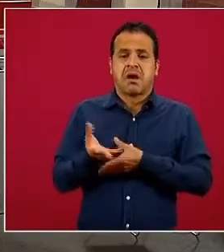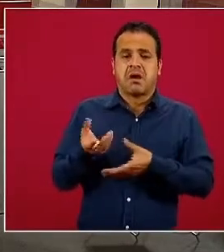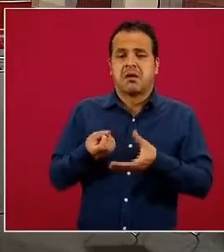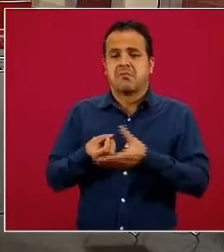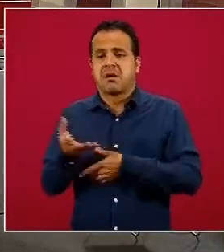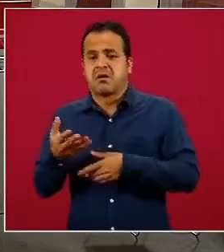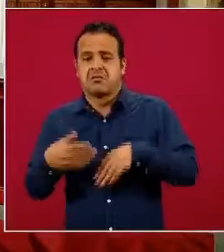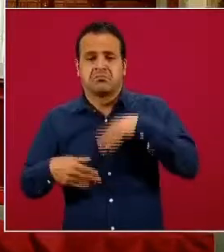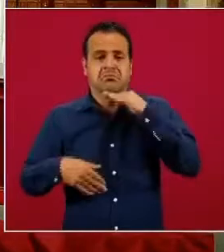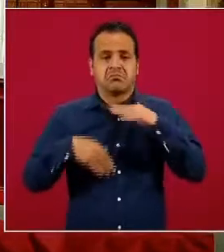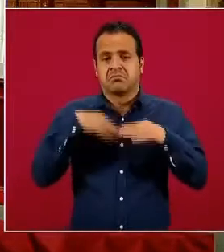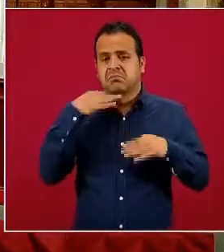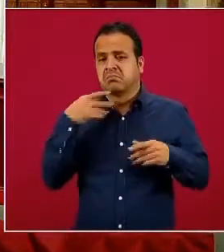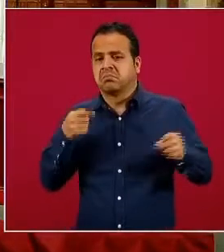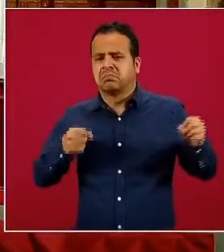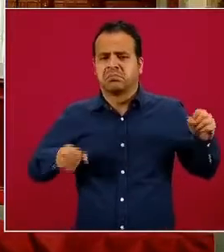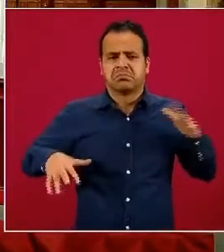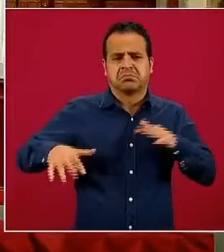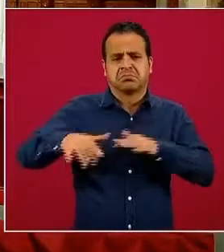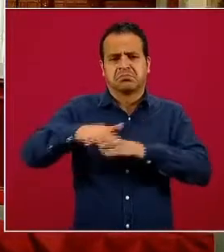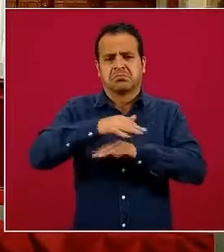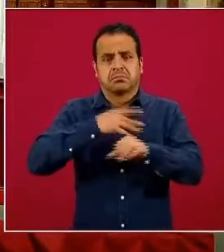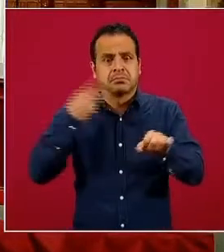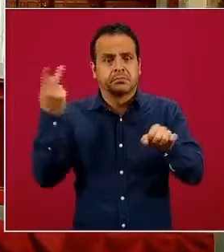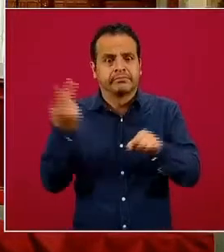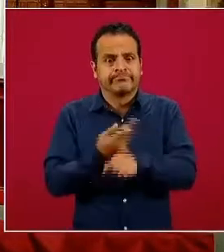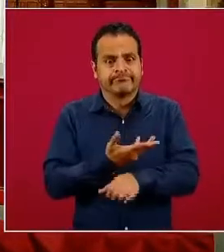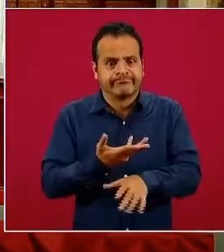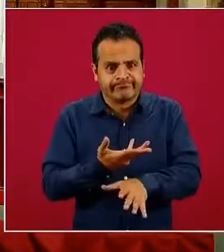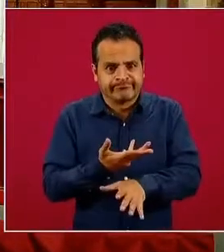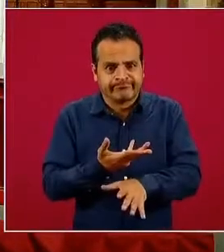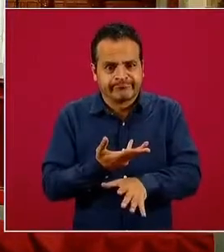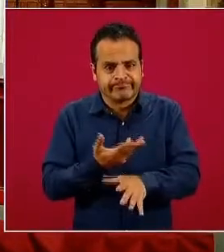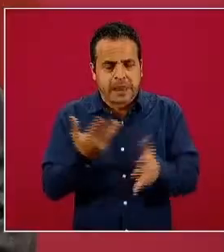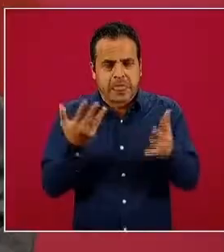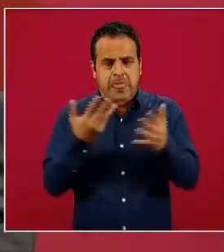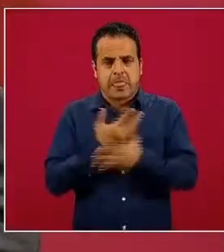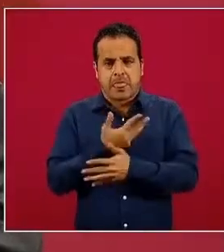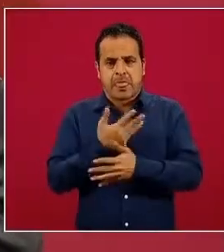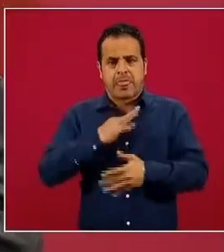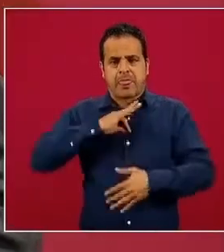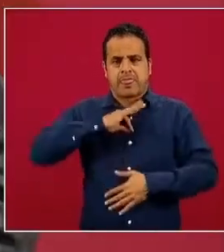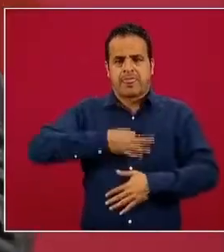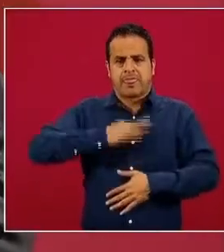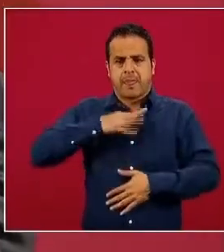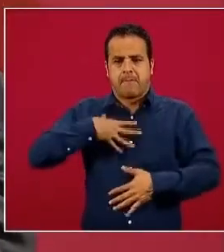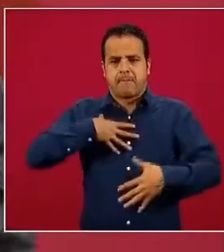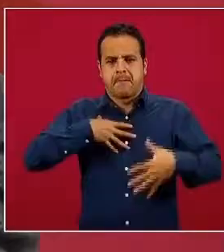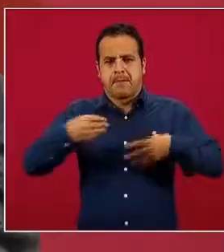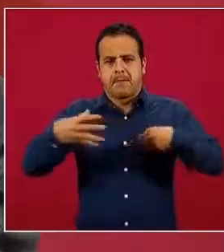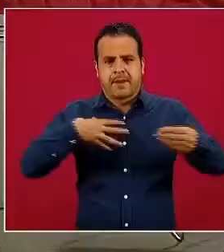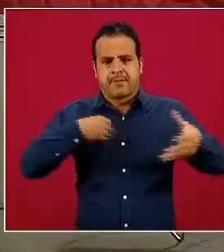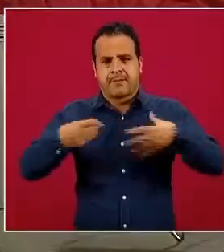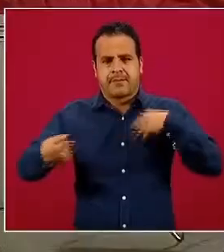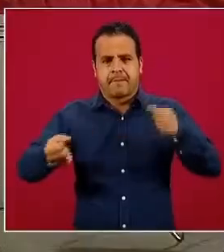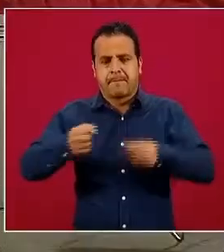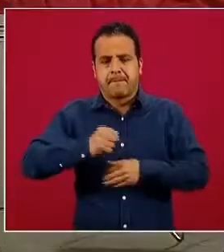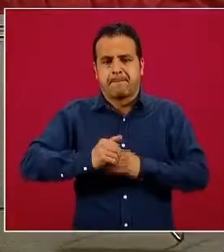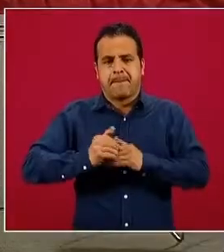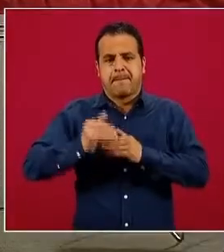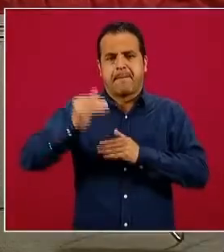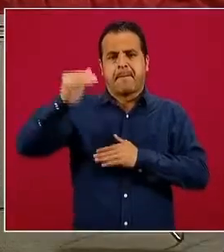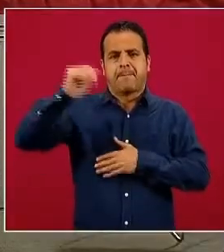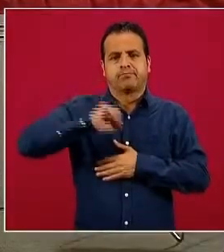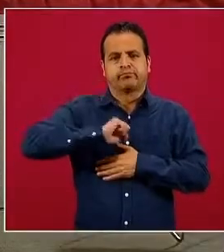y, consecuentemente, la curva epidémica resultante, la curva de la realidad, empieza a diferir de lo